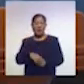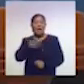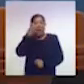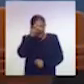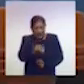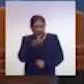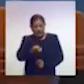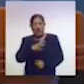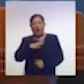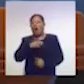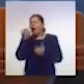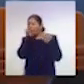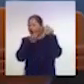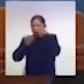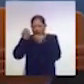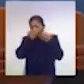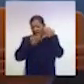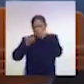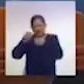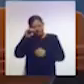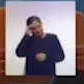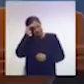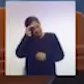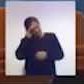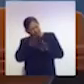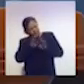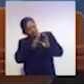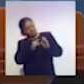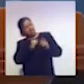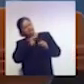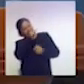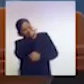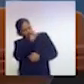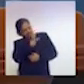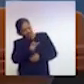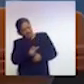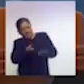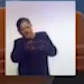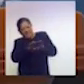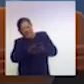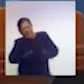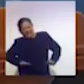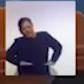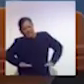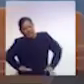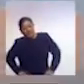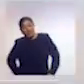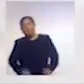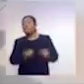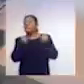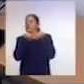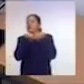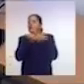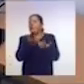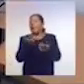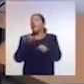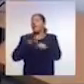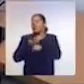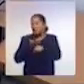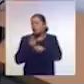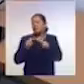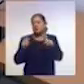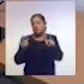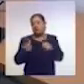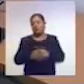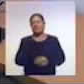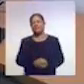análisis y pensar críticamente sobre el futuro del país y por ende de nuestra entidad federativa. Cabe señalar